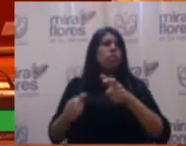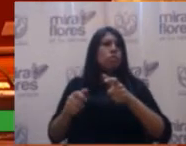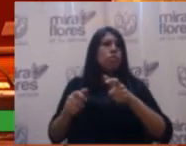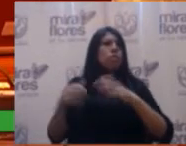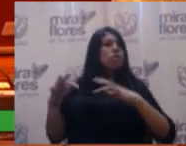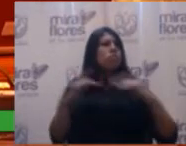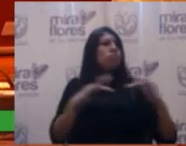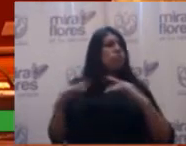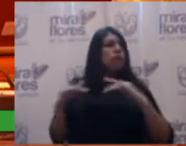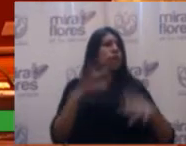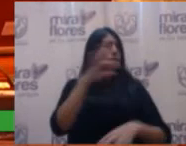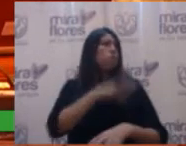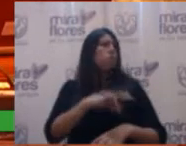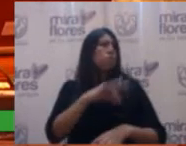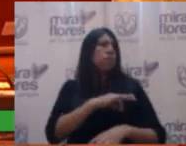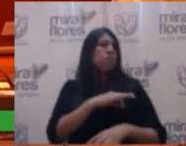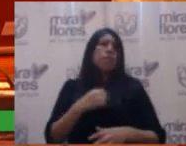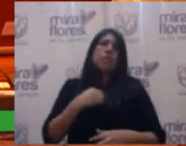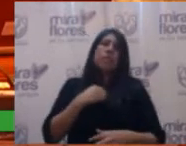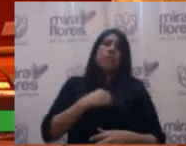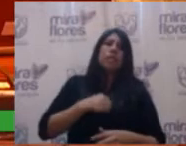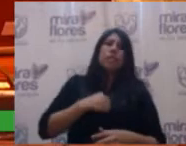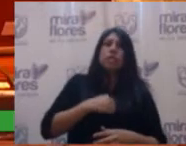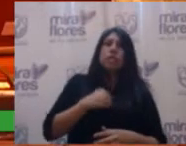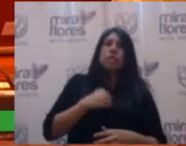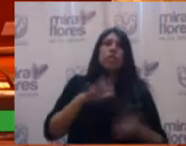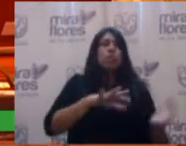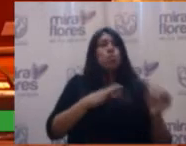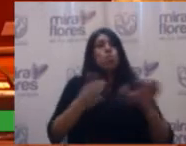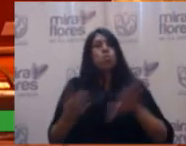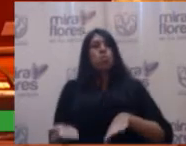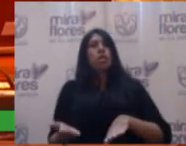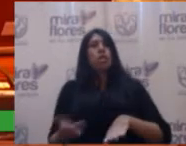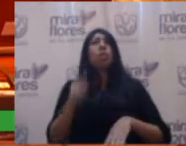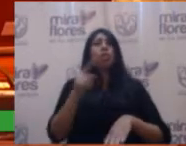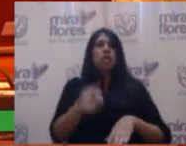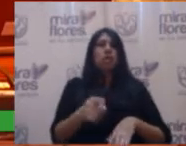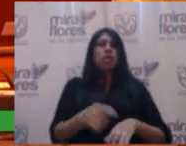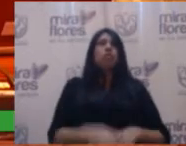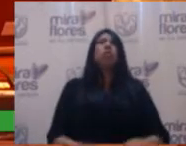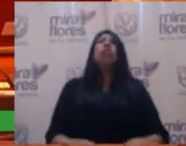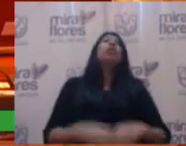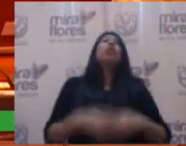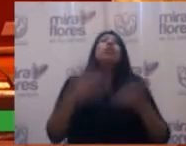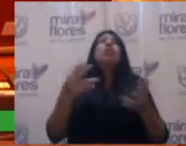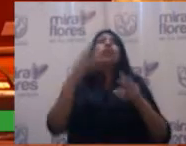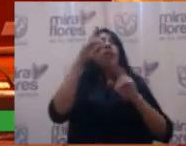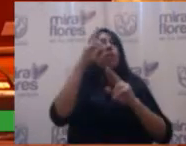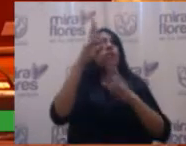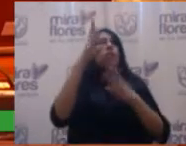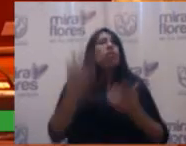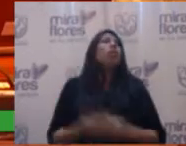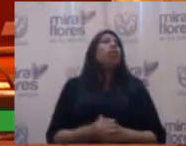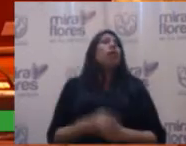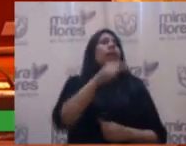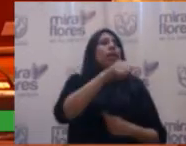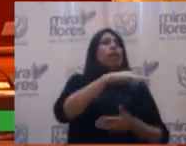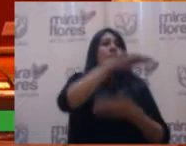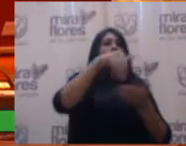guerra con Chile, y lamentablemente fallece, por eso que ayer se le ha rendido el homenaje y va a tener un homenaje perenne en el